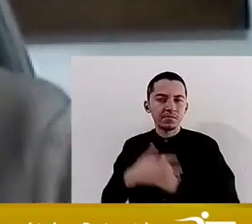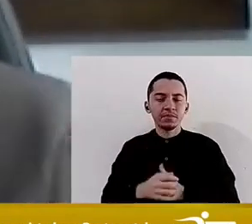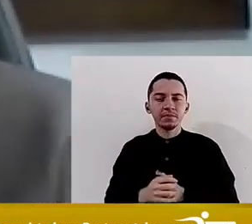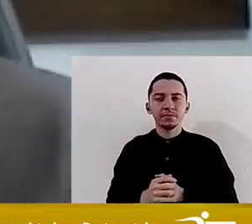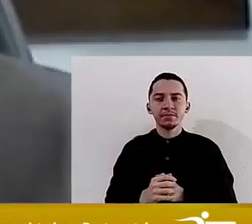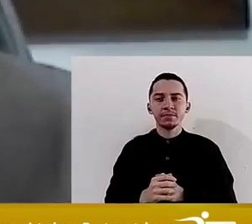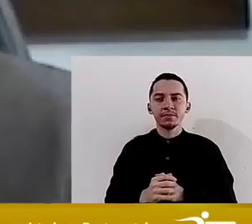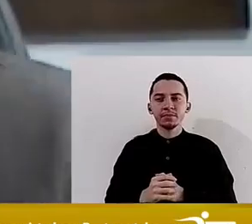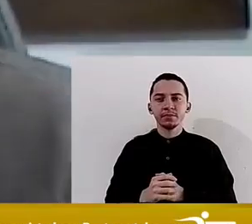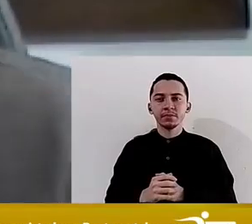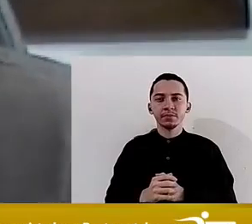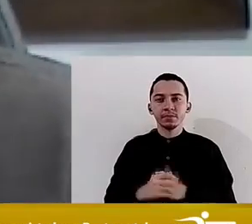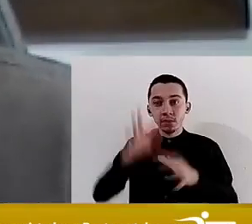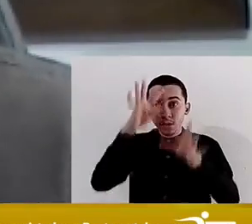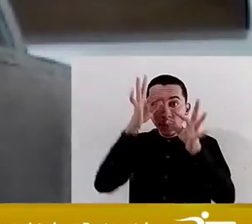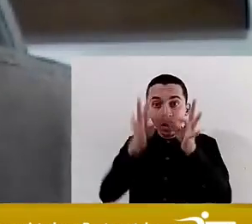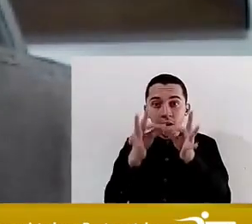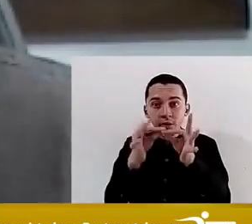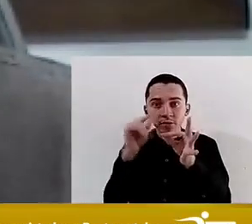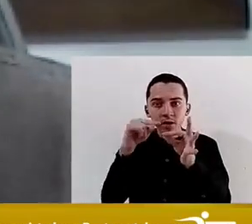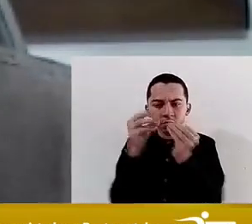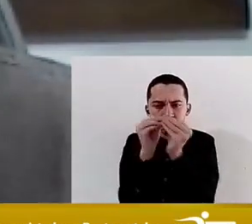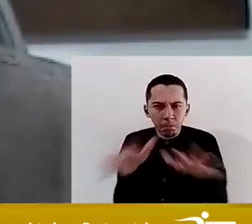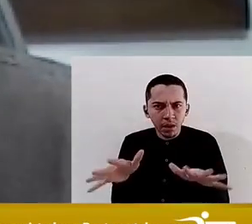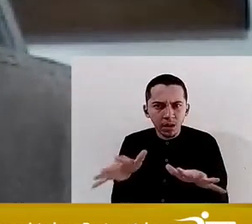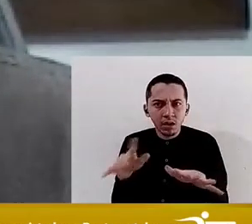La fe no se pierde fácilmente.